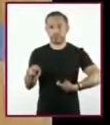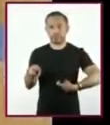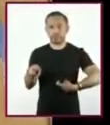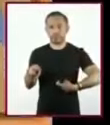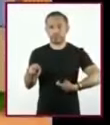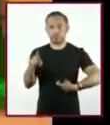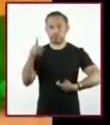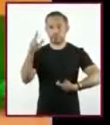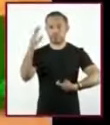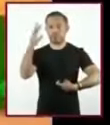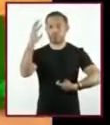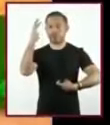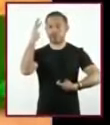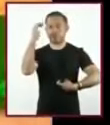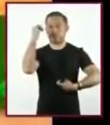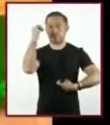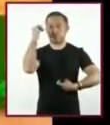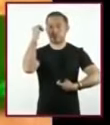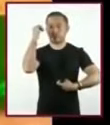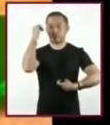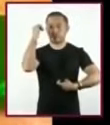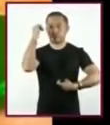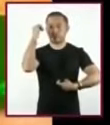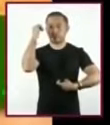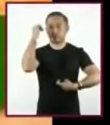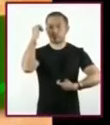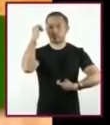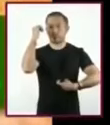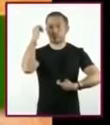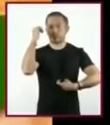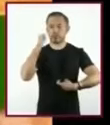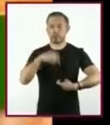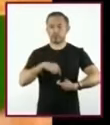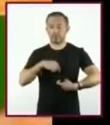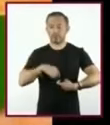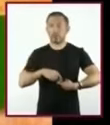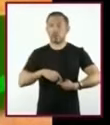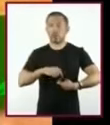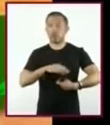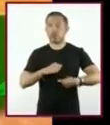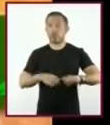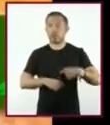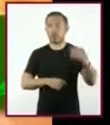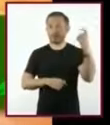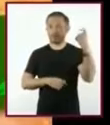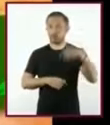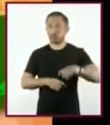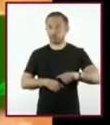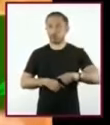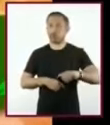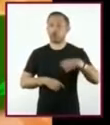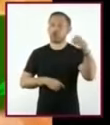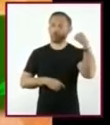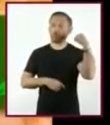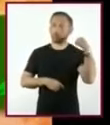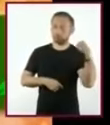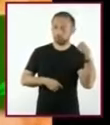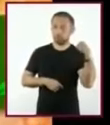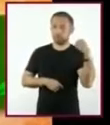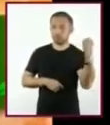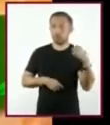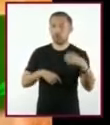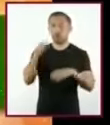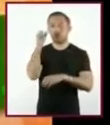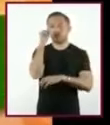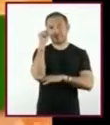el antebrazo derecho y recárgalo sobre la pantorrilla derecha. Rota tronco y cabeza hacia